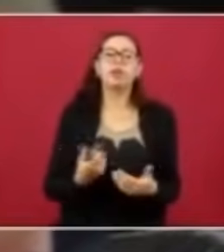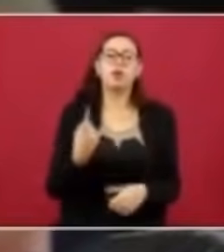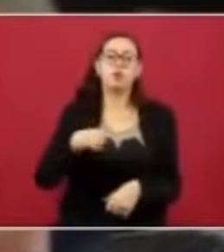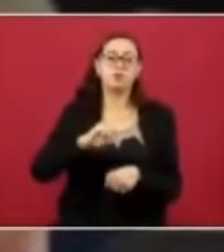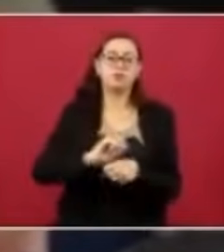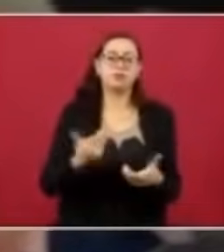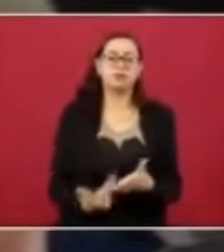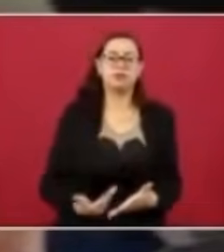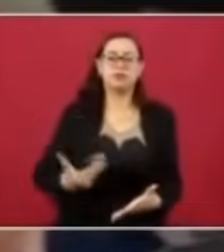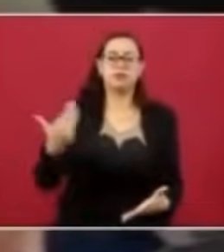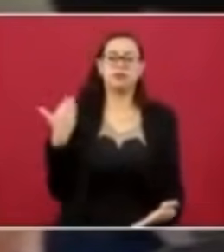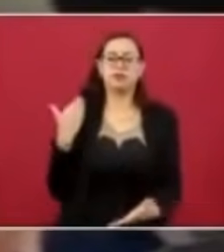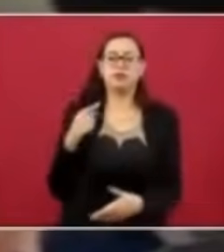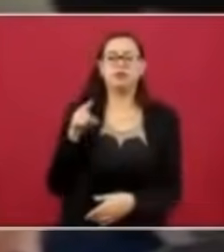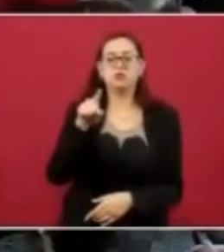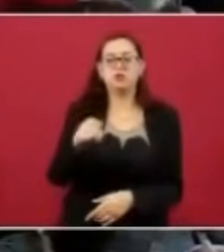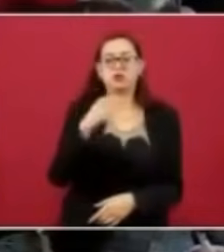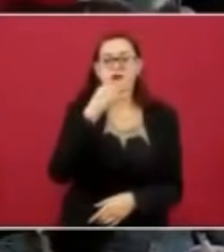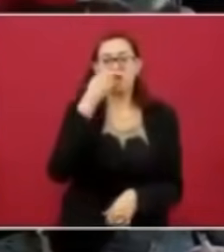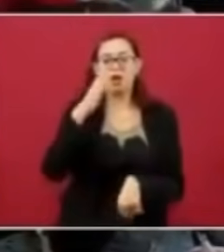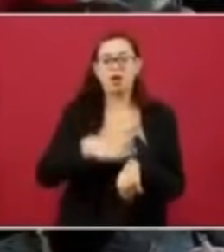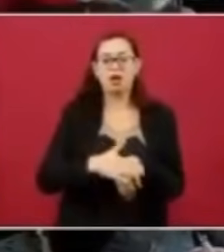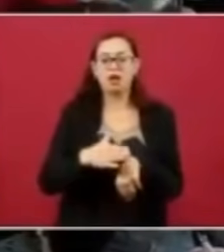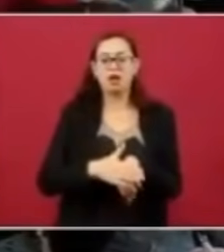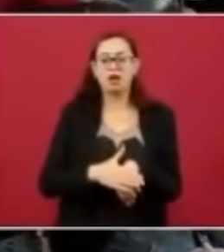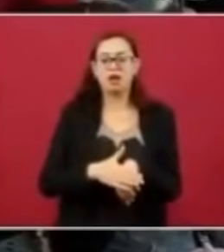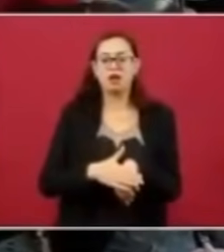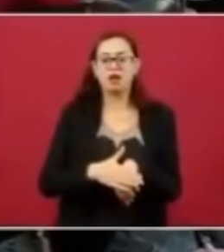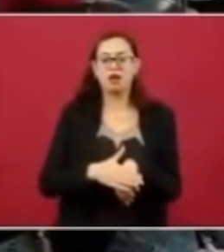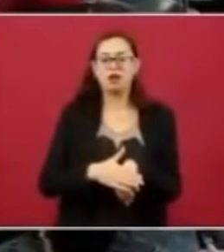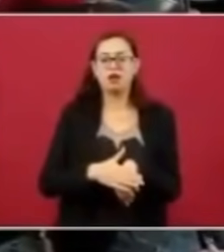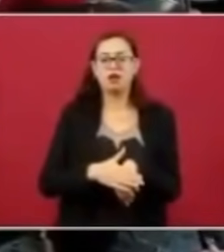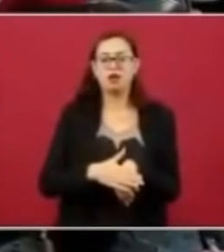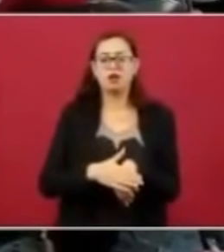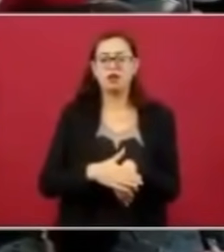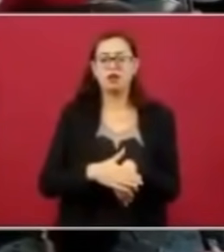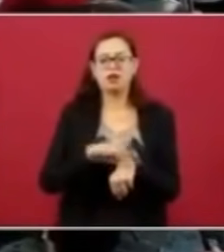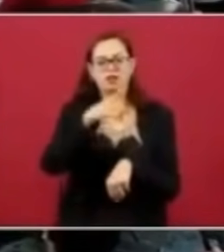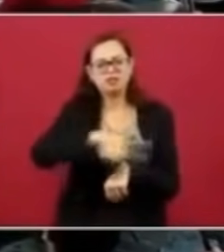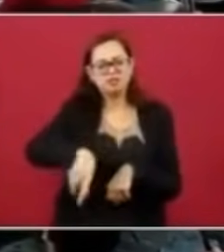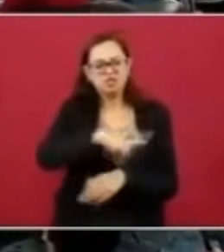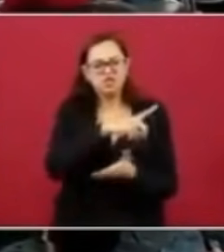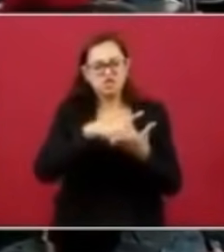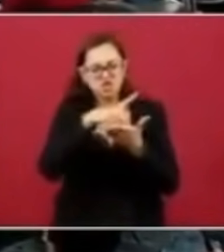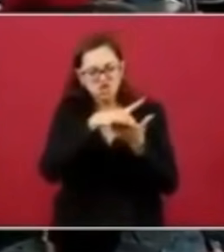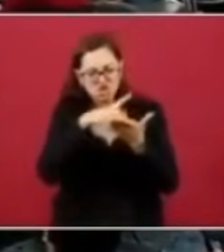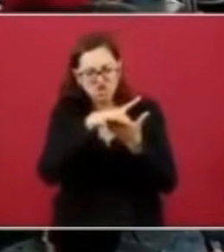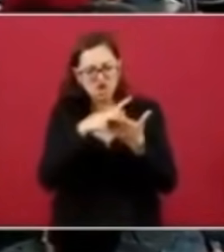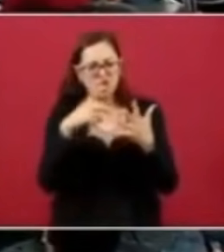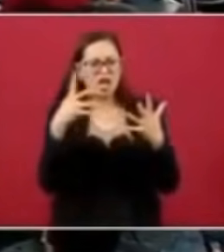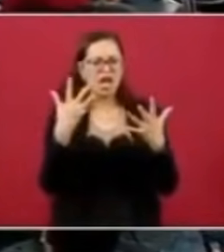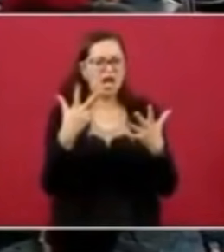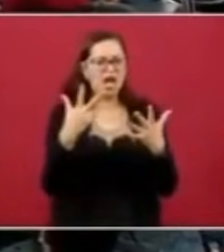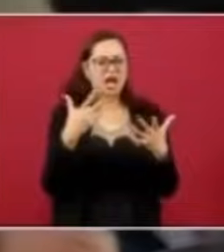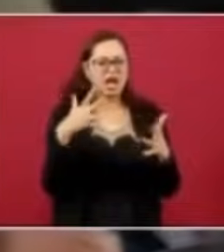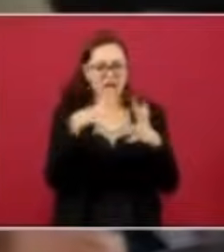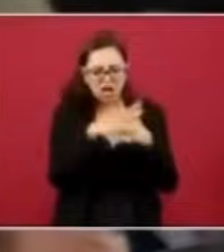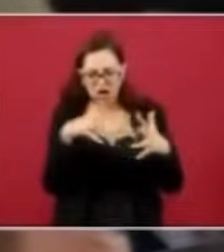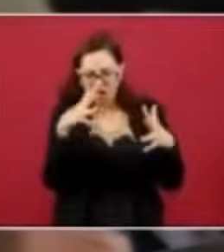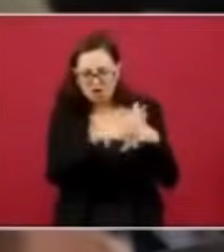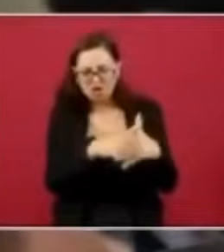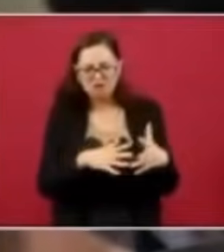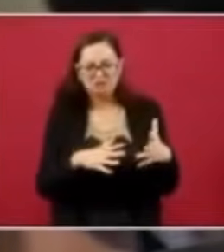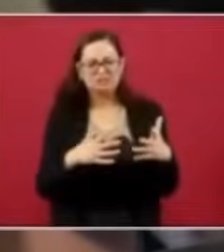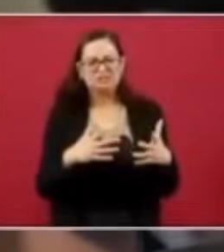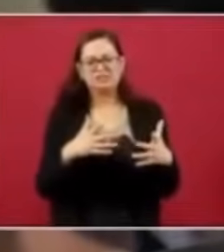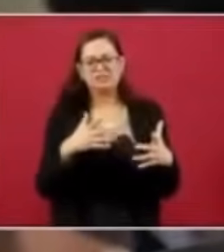usted afirmó que ya no existía guerra contra el narcotráfico, que iba a replantear la